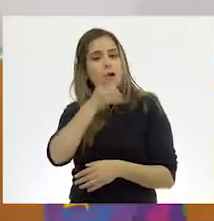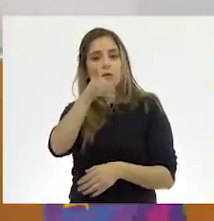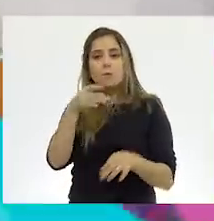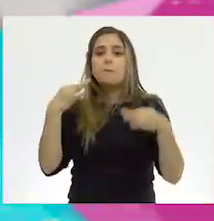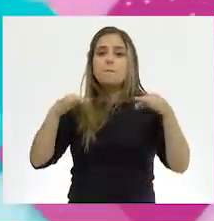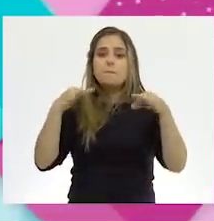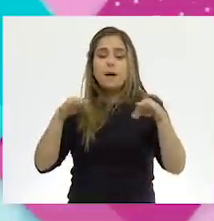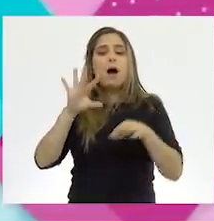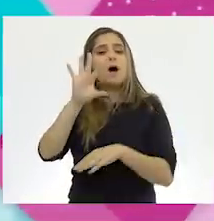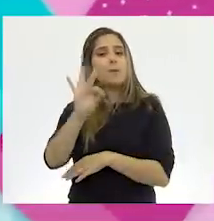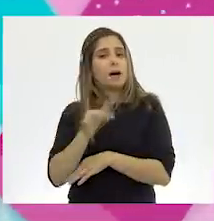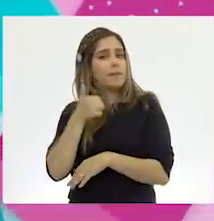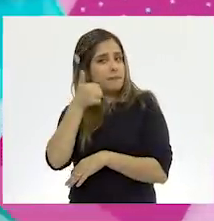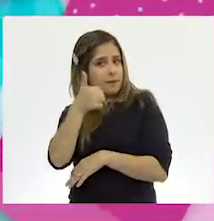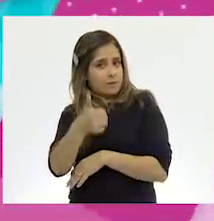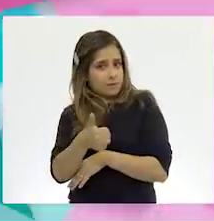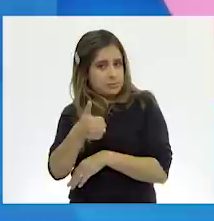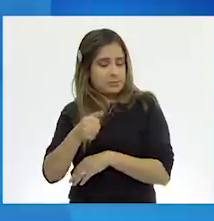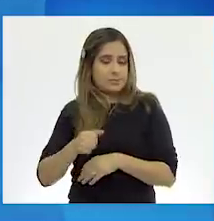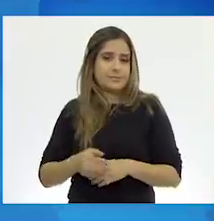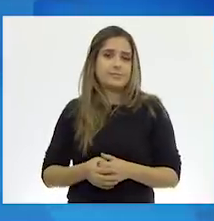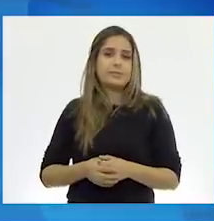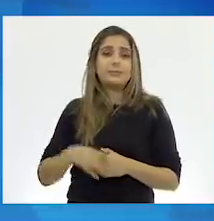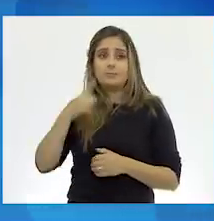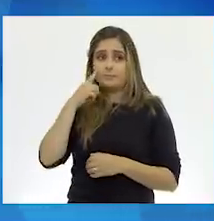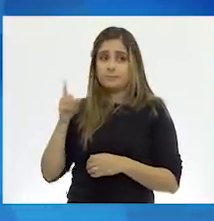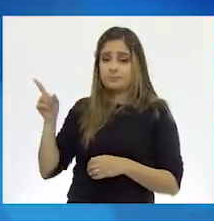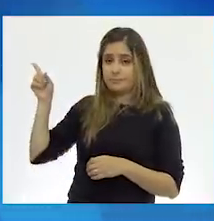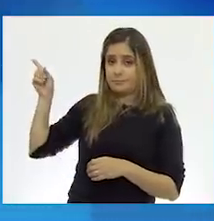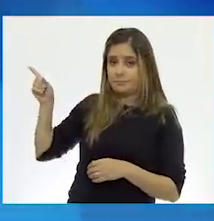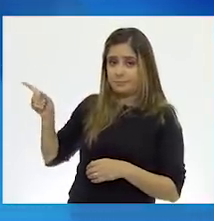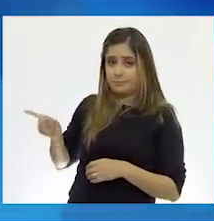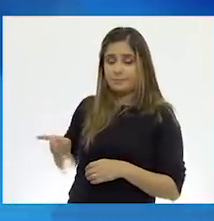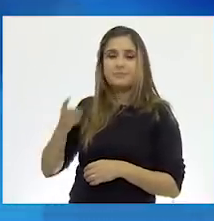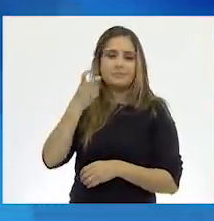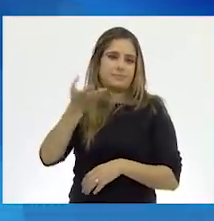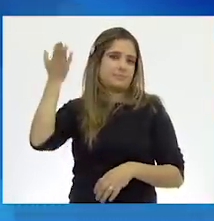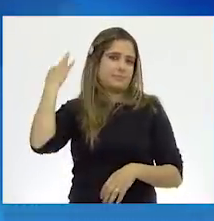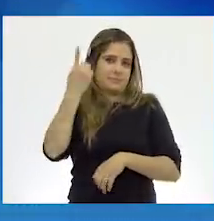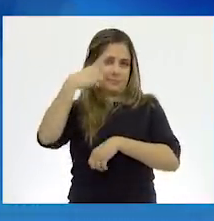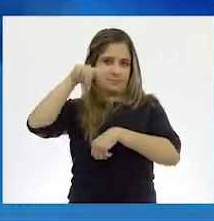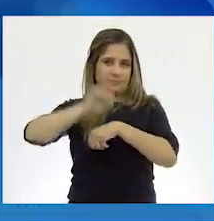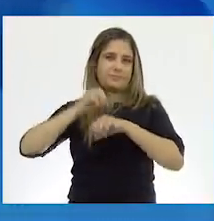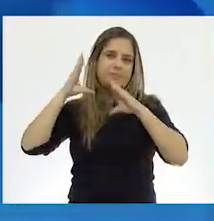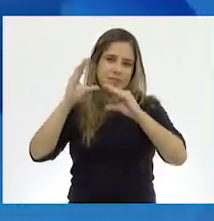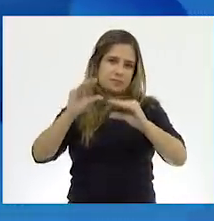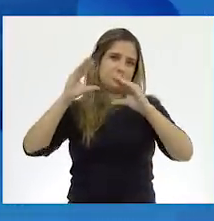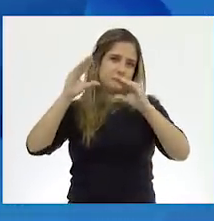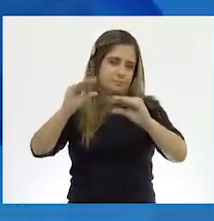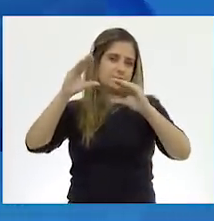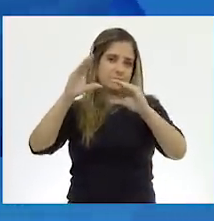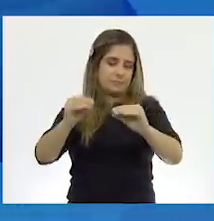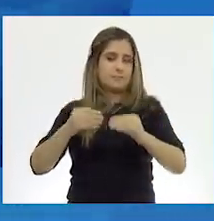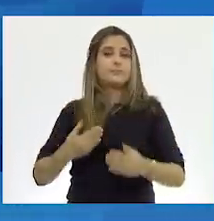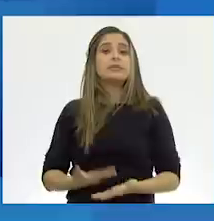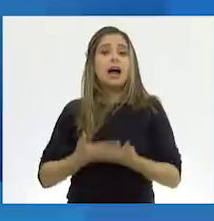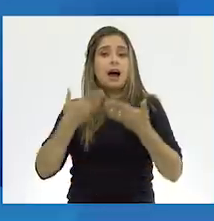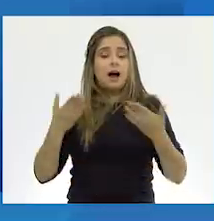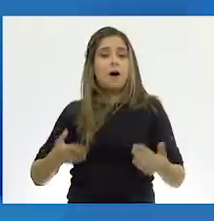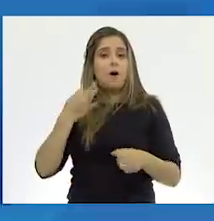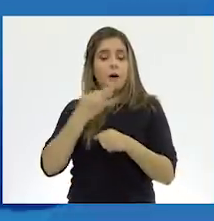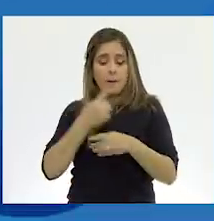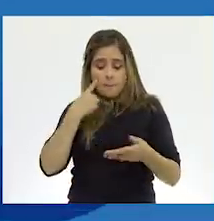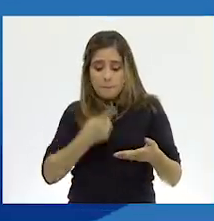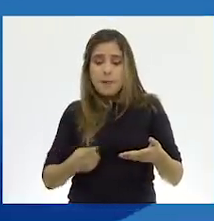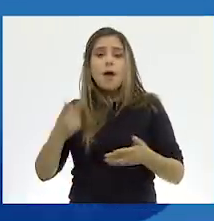página 46. En esta página que hemos visto desde la semana pasada, vamos a remitir a donde dice